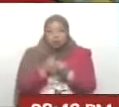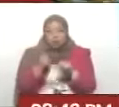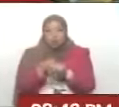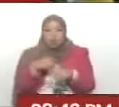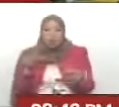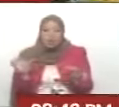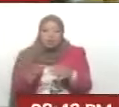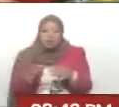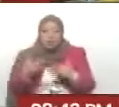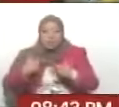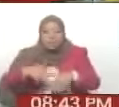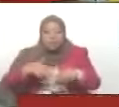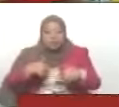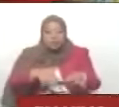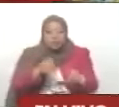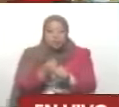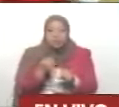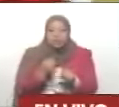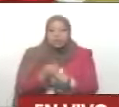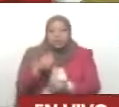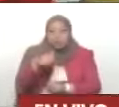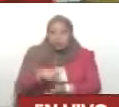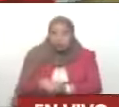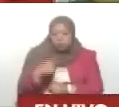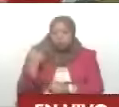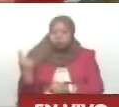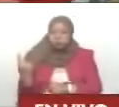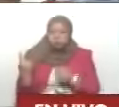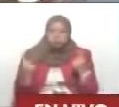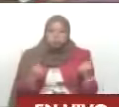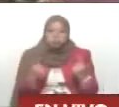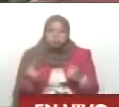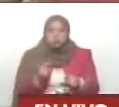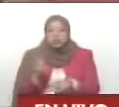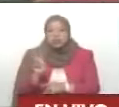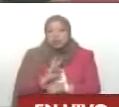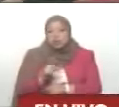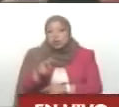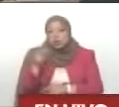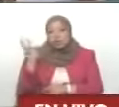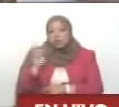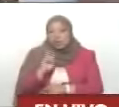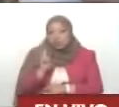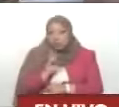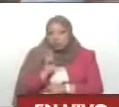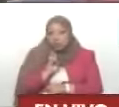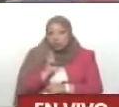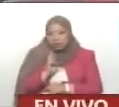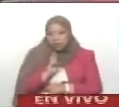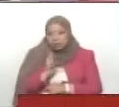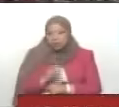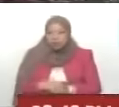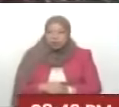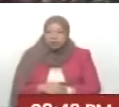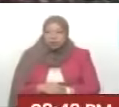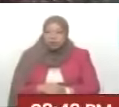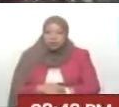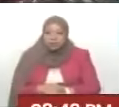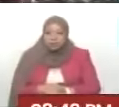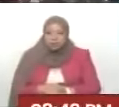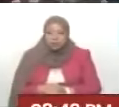grupo, marchando, para acá, para allá. ¿Esa es la imagen de San Agustín? No, esa es del